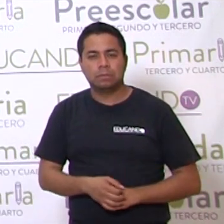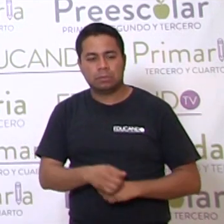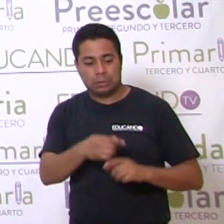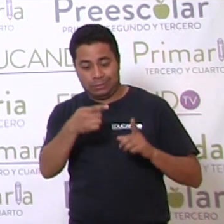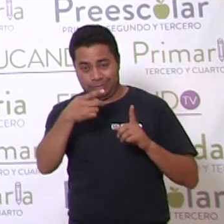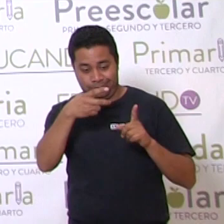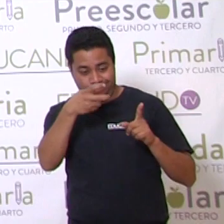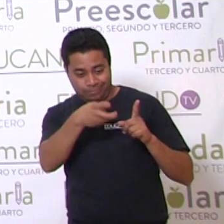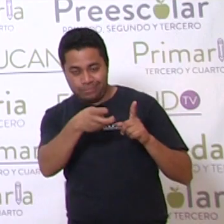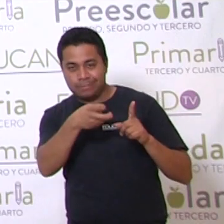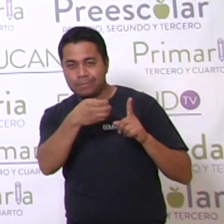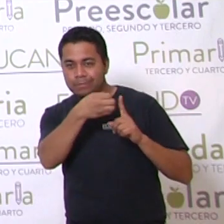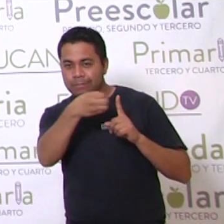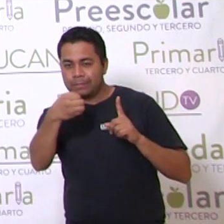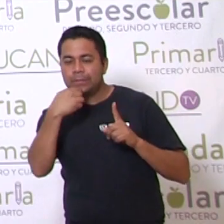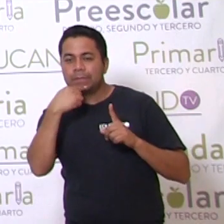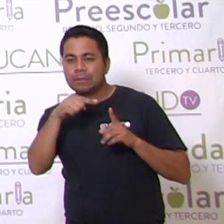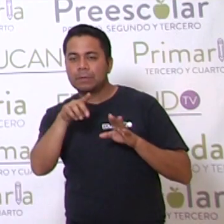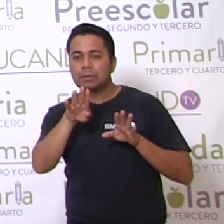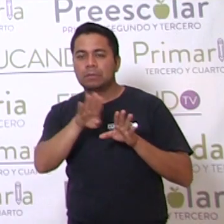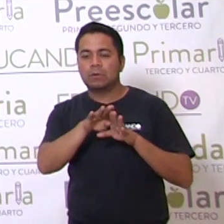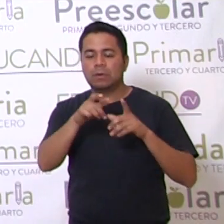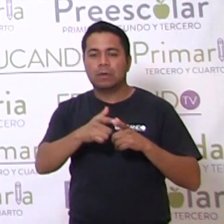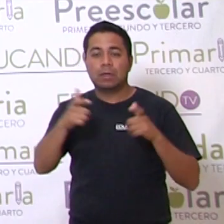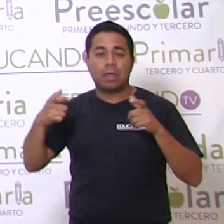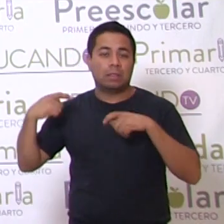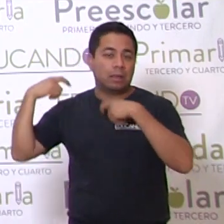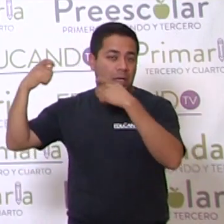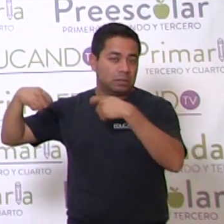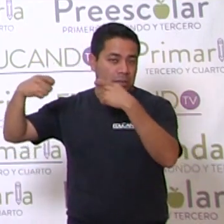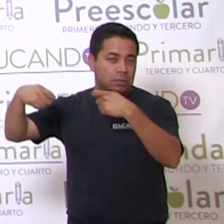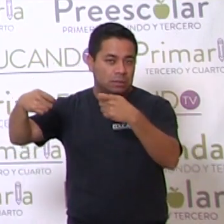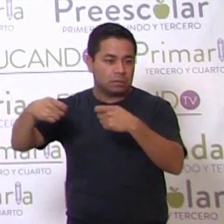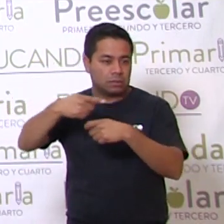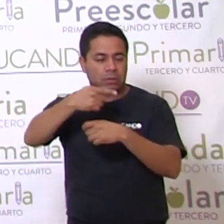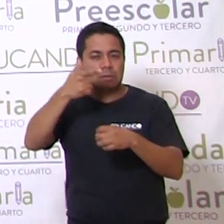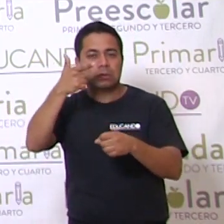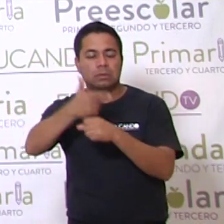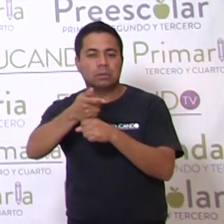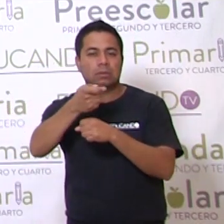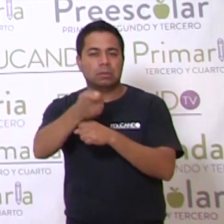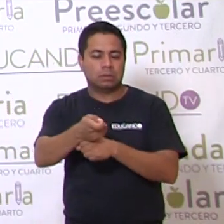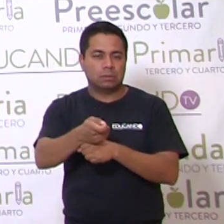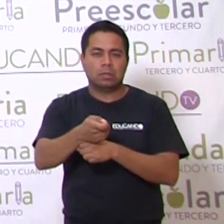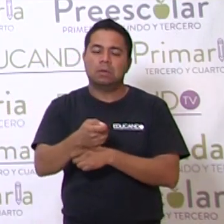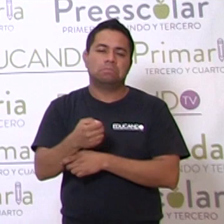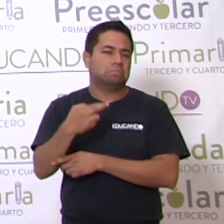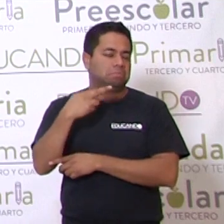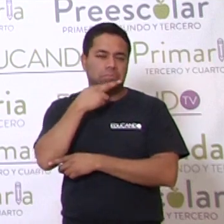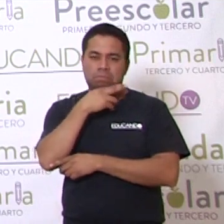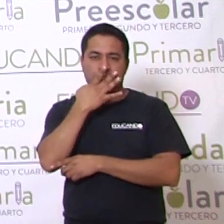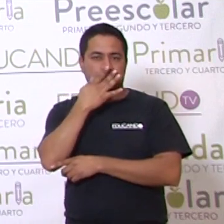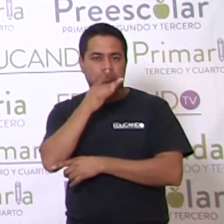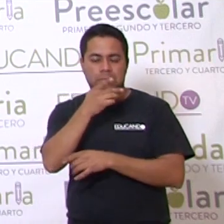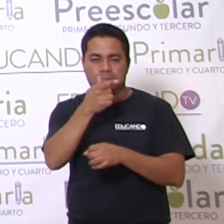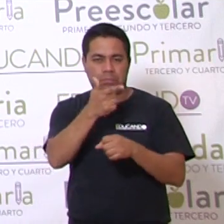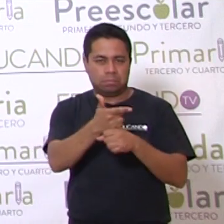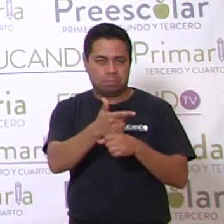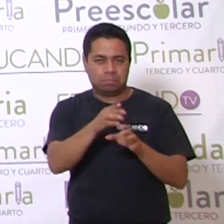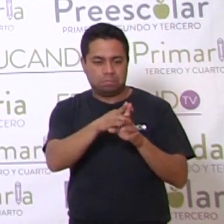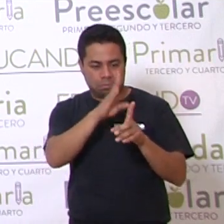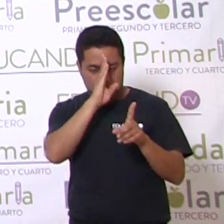esta parte y decimos que es de gran trascendencia, nos estamos refiriendo de forma muy sencilla y